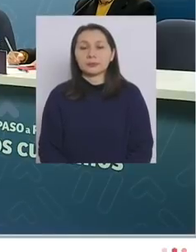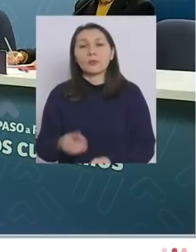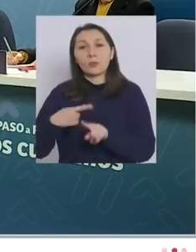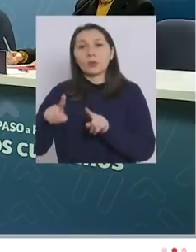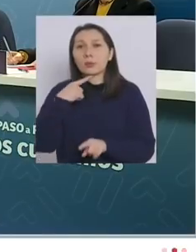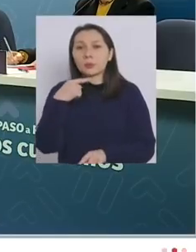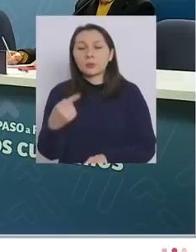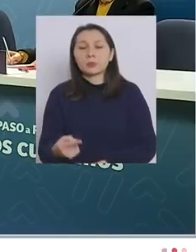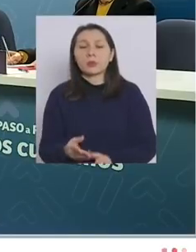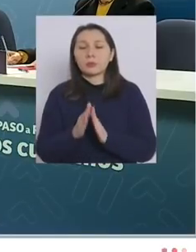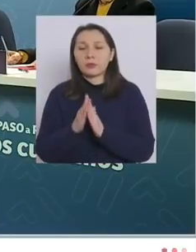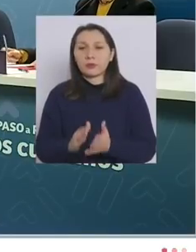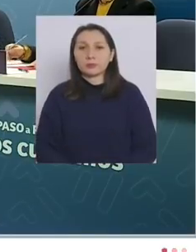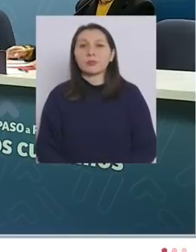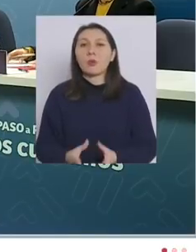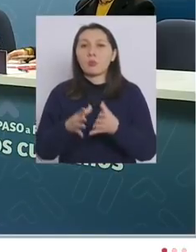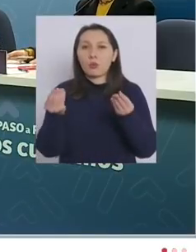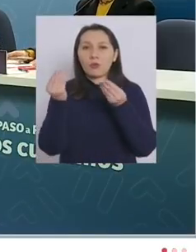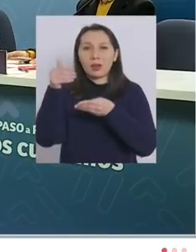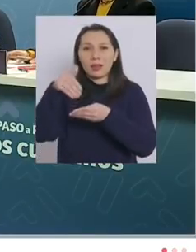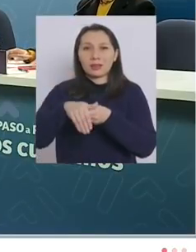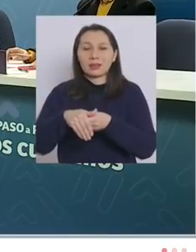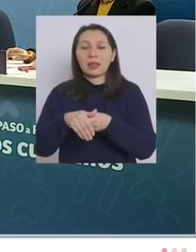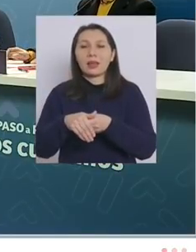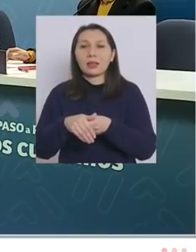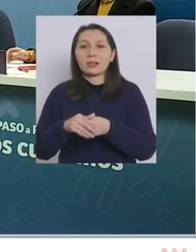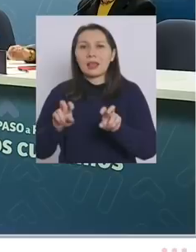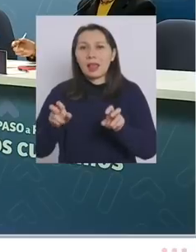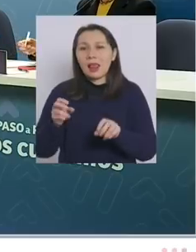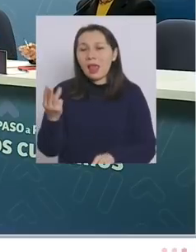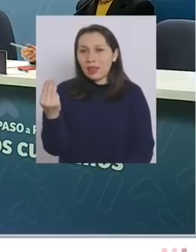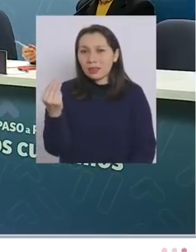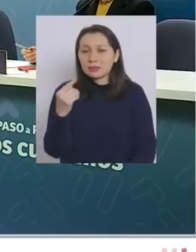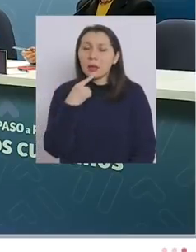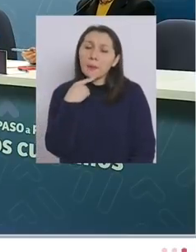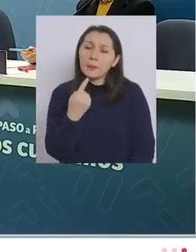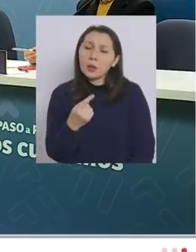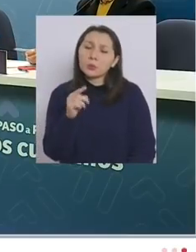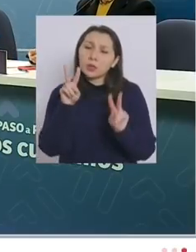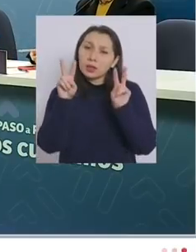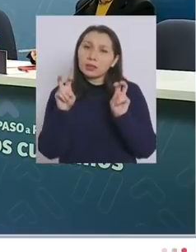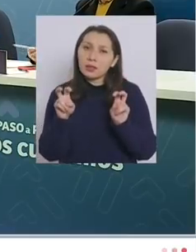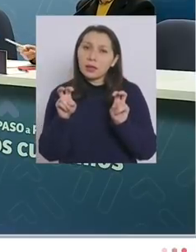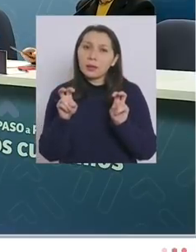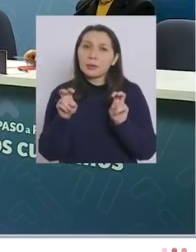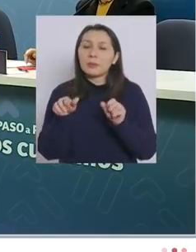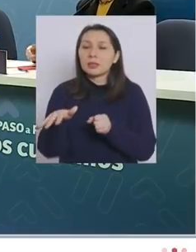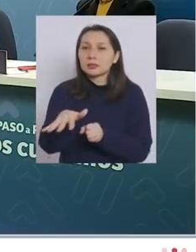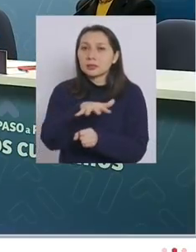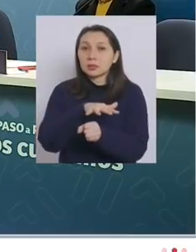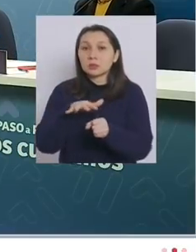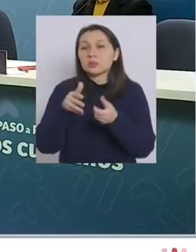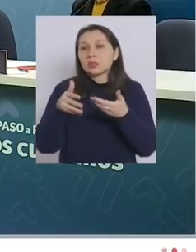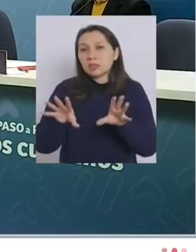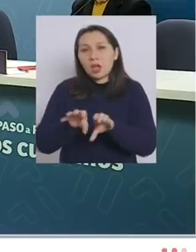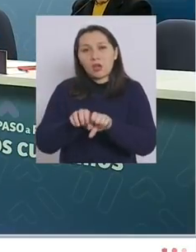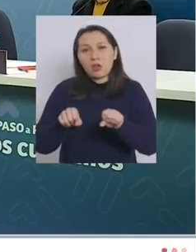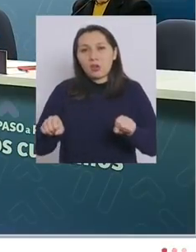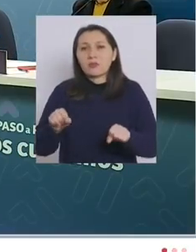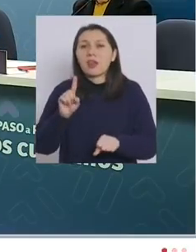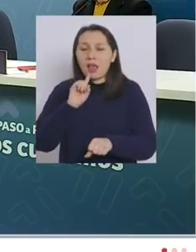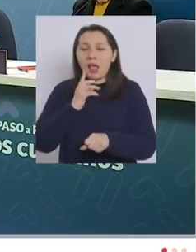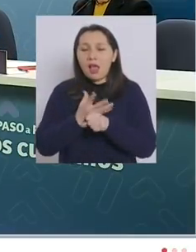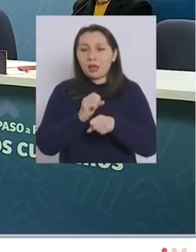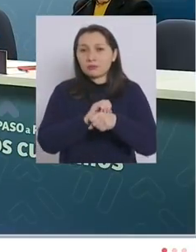Siguiente pregunta, por favor. Muy buenas tardes, Roberto Carrasco de Canal 13. Quisiera consultarles con respecto a esta situación ya confirmada de la presencia